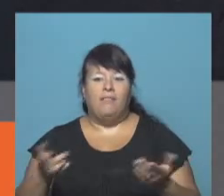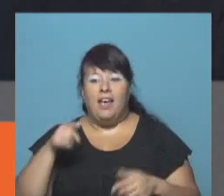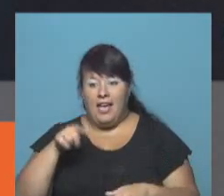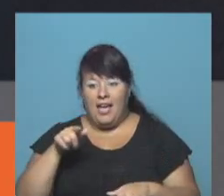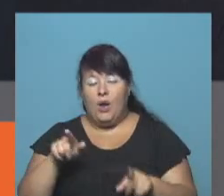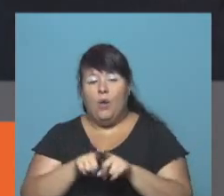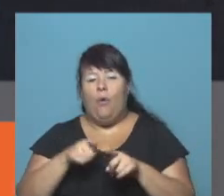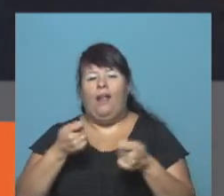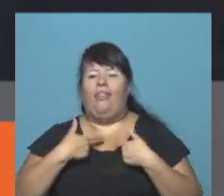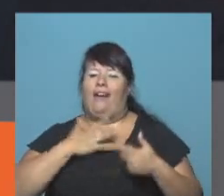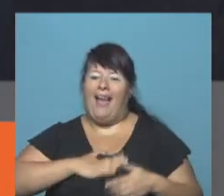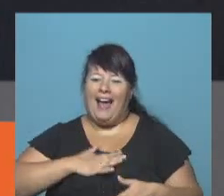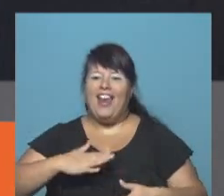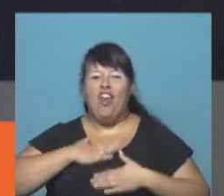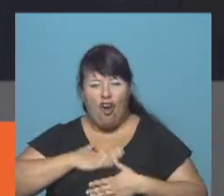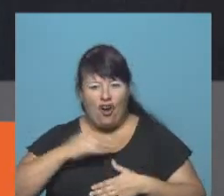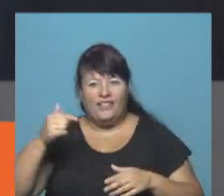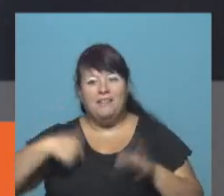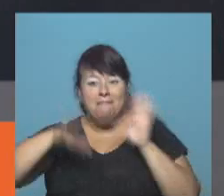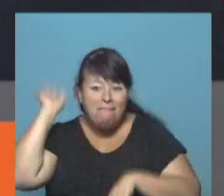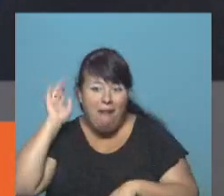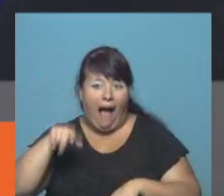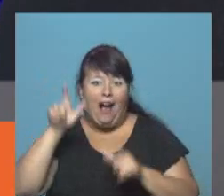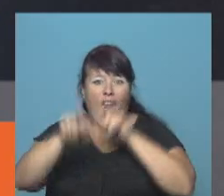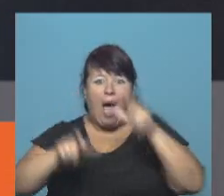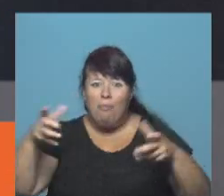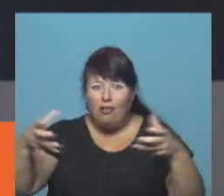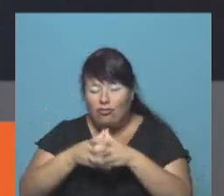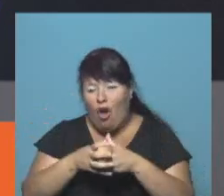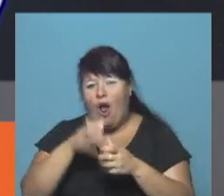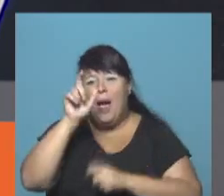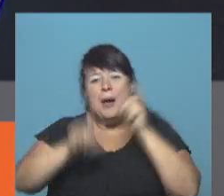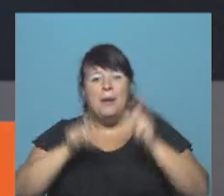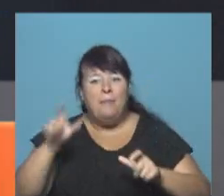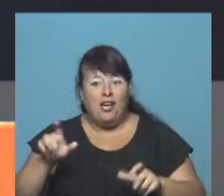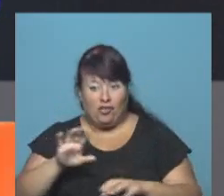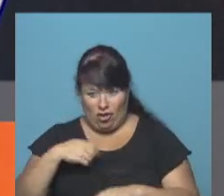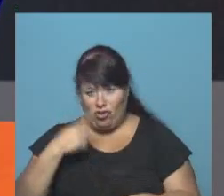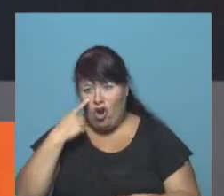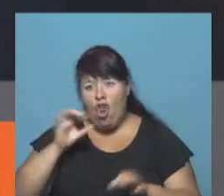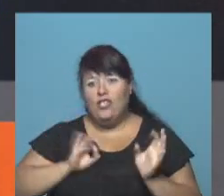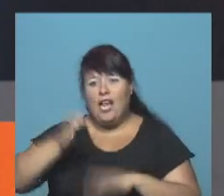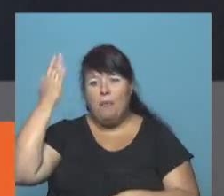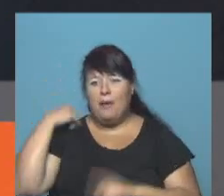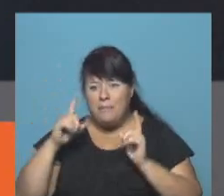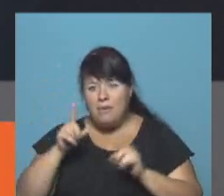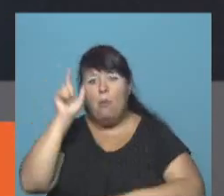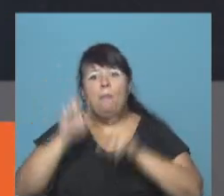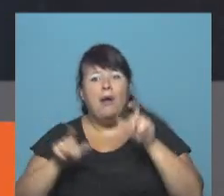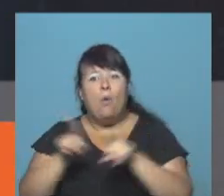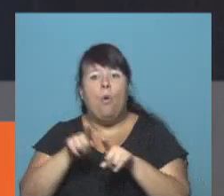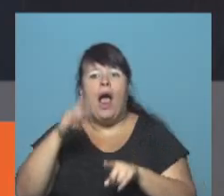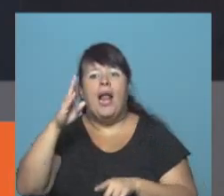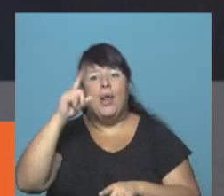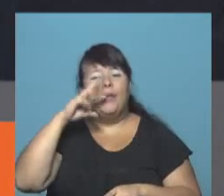Es una tranquilidad y una alegría, y más con el elenco, trabajar con gente que conocí el año pasado y con gente como